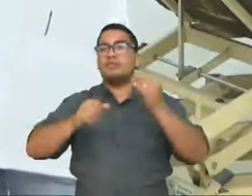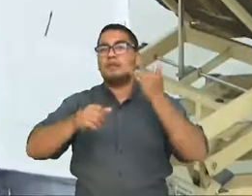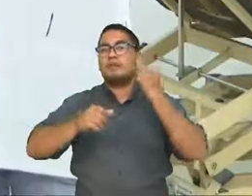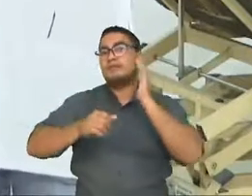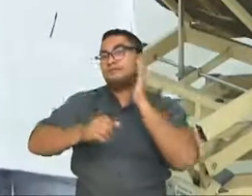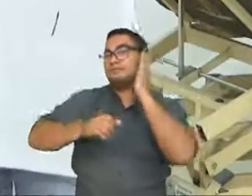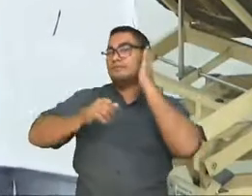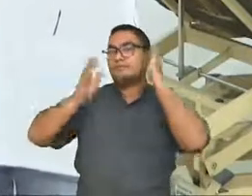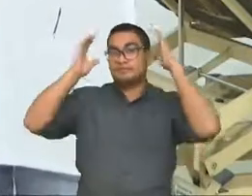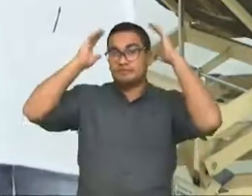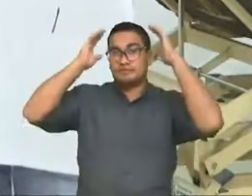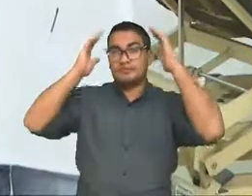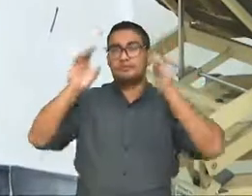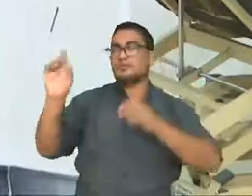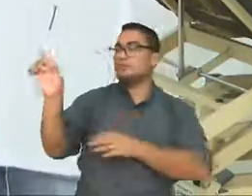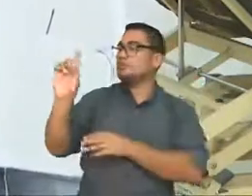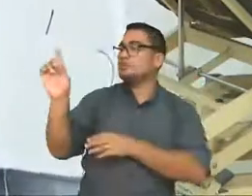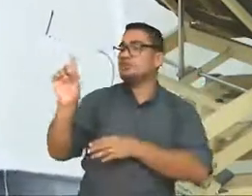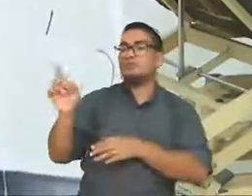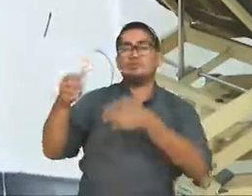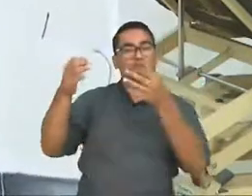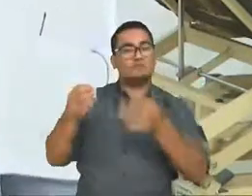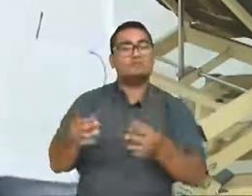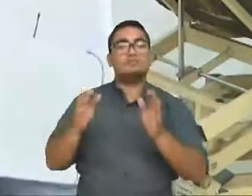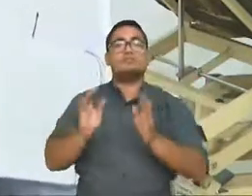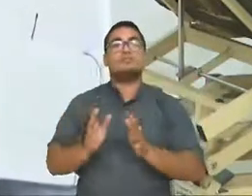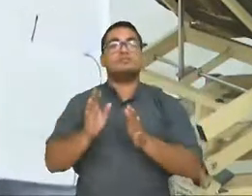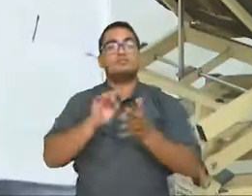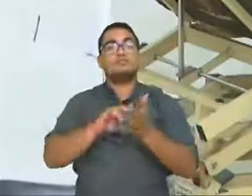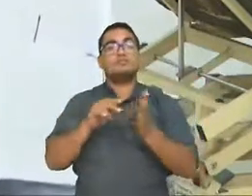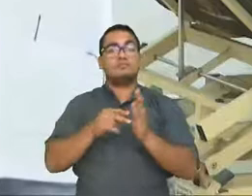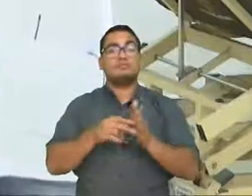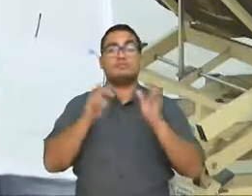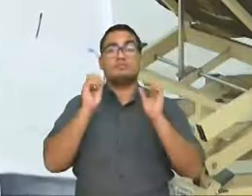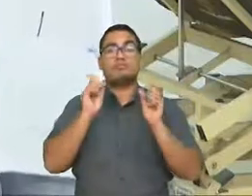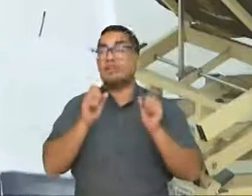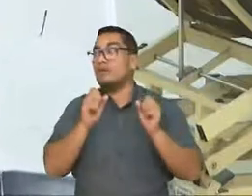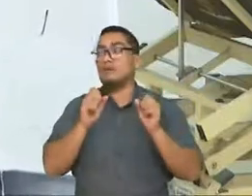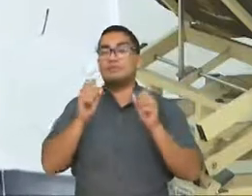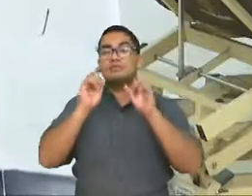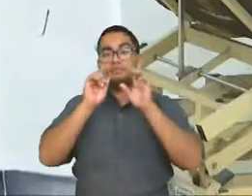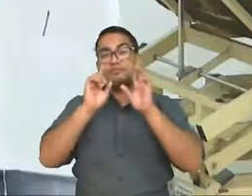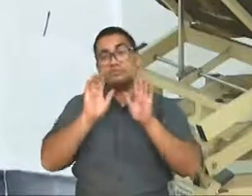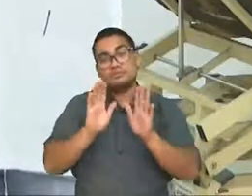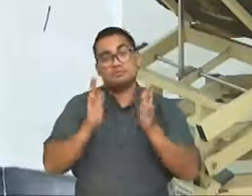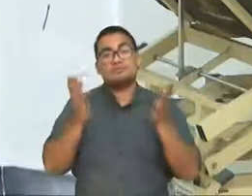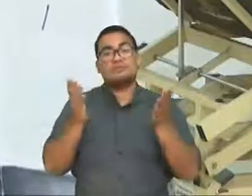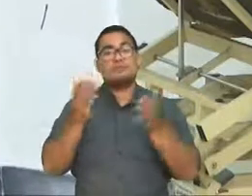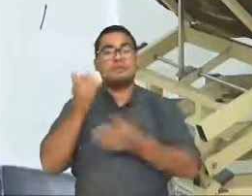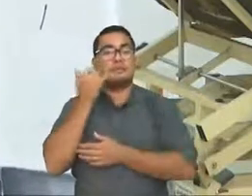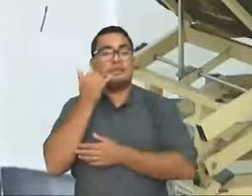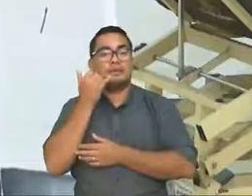que sacárselo. ¿Ves? Porque esa es una parte de distracción. ¿Ves? El celular.